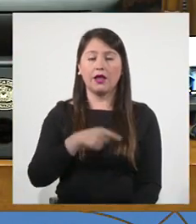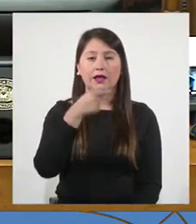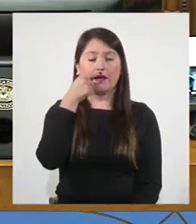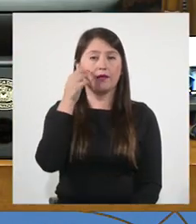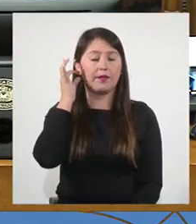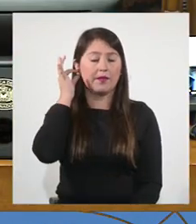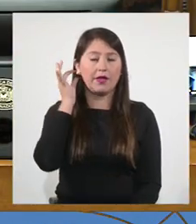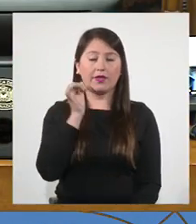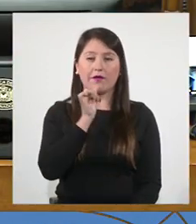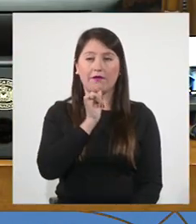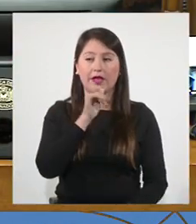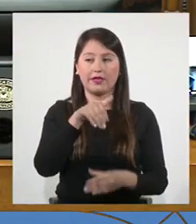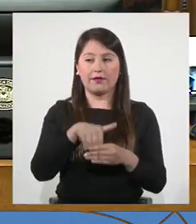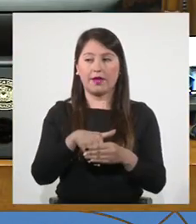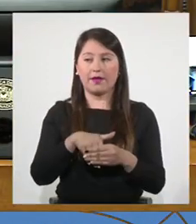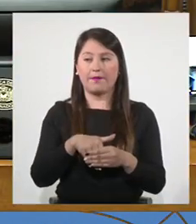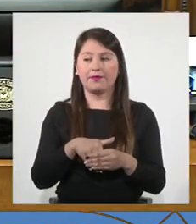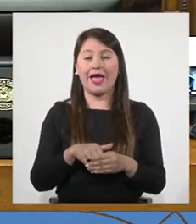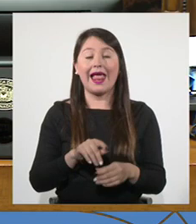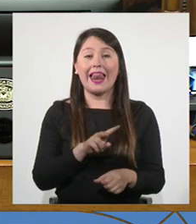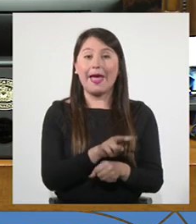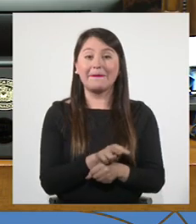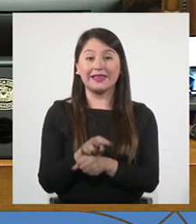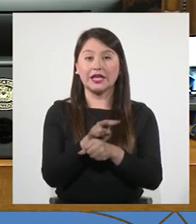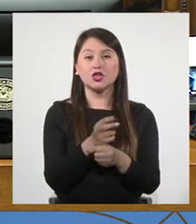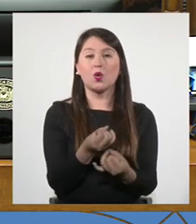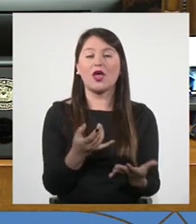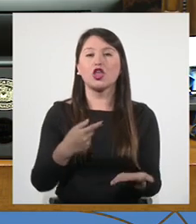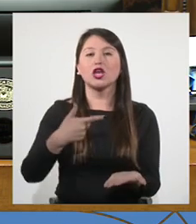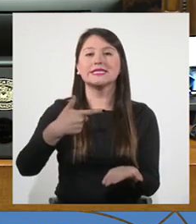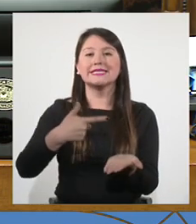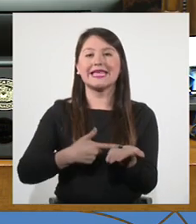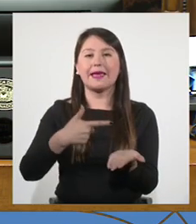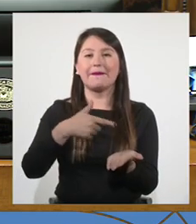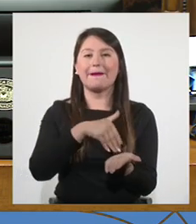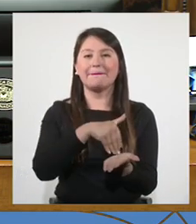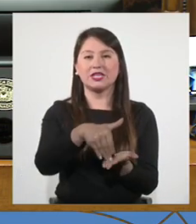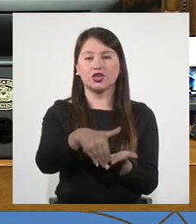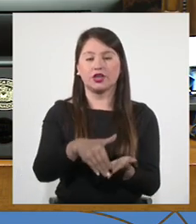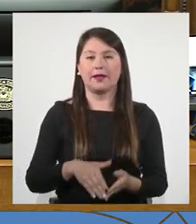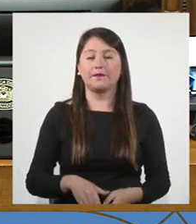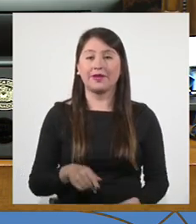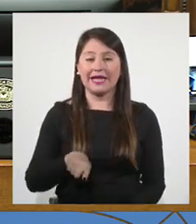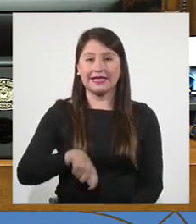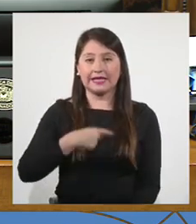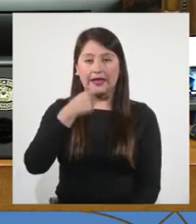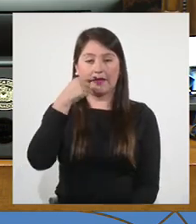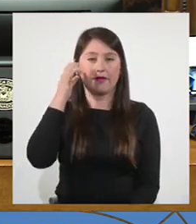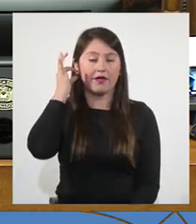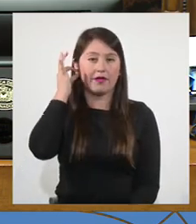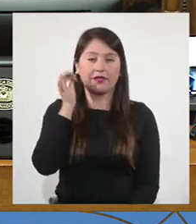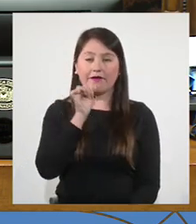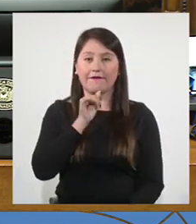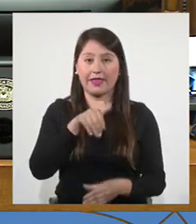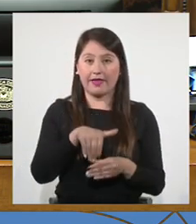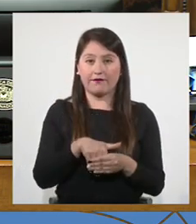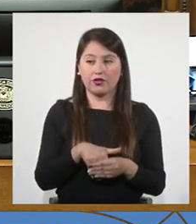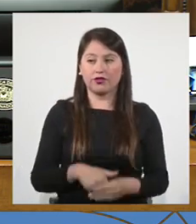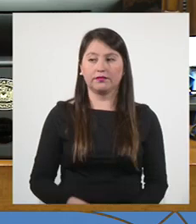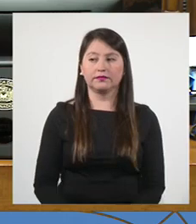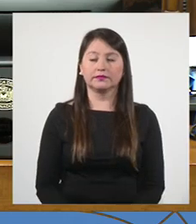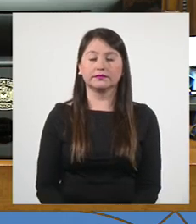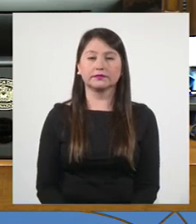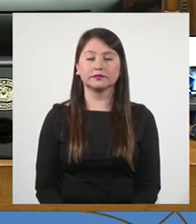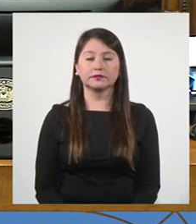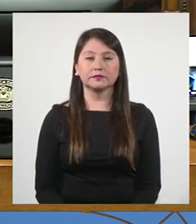voto? 7.000 millones en la administración aproximadamente. ¿Alguna señora senadora o señor senador no ha emitido su voto?